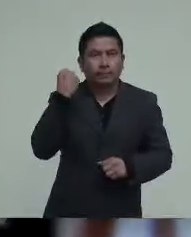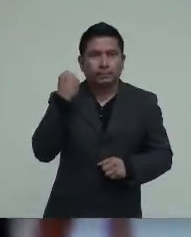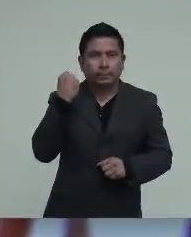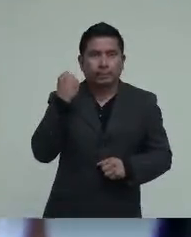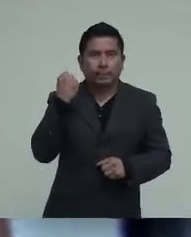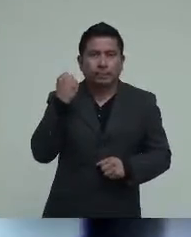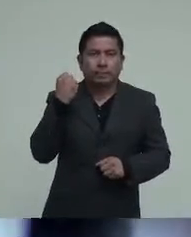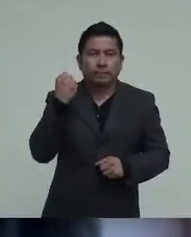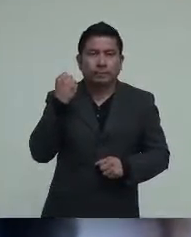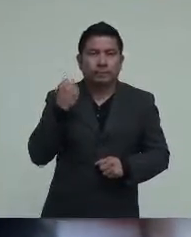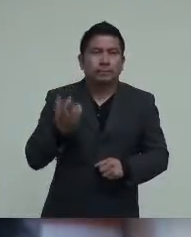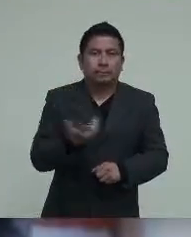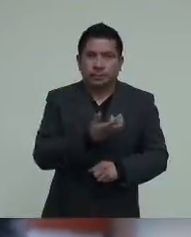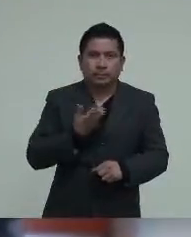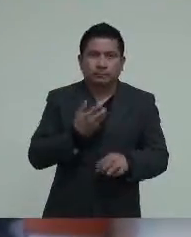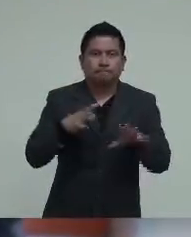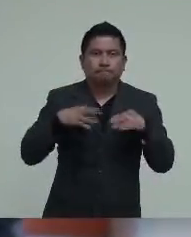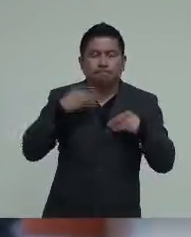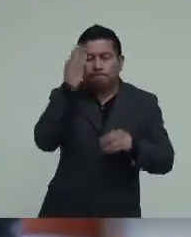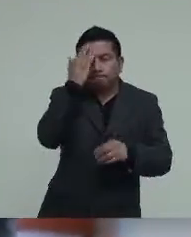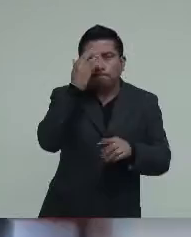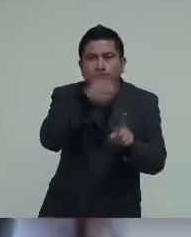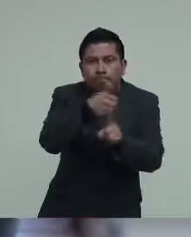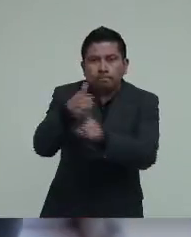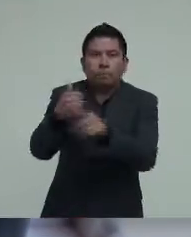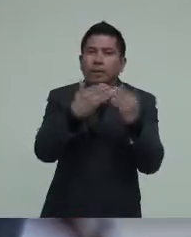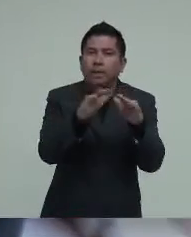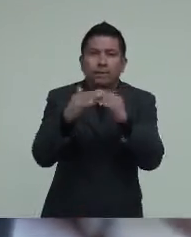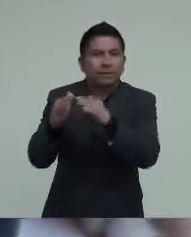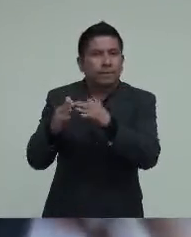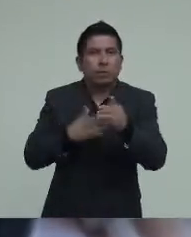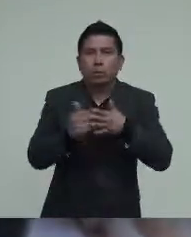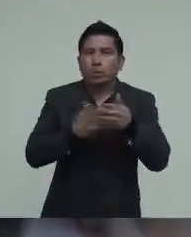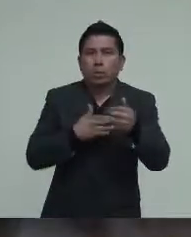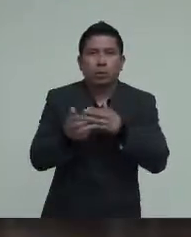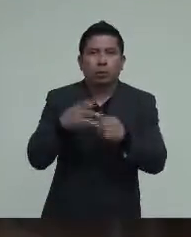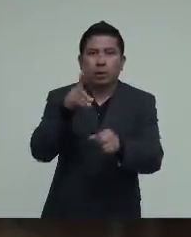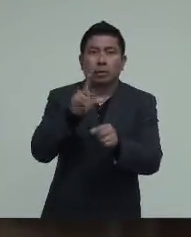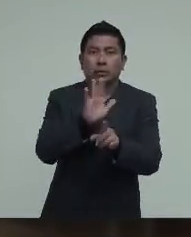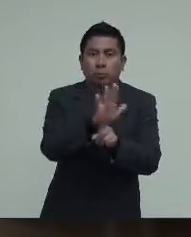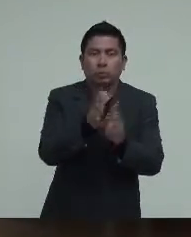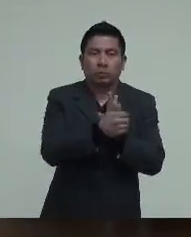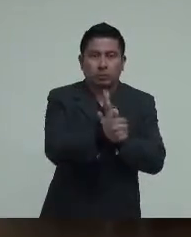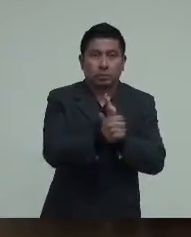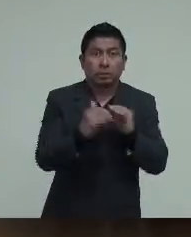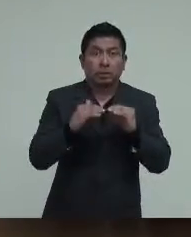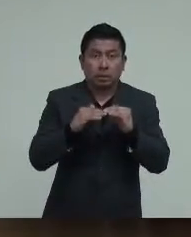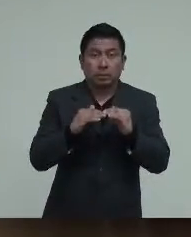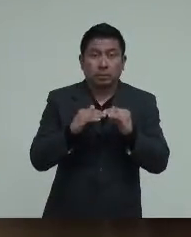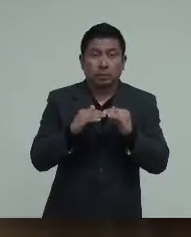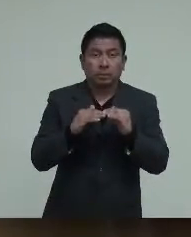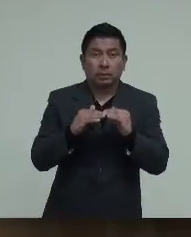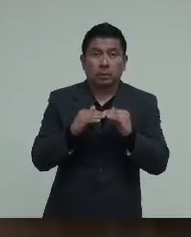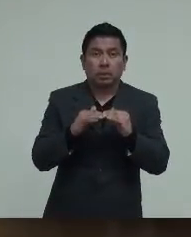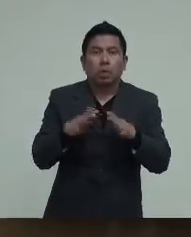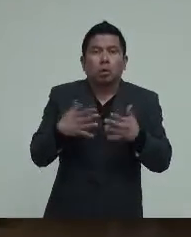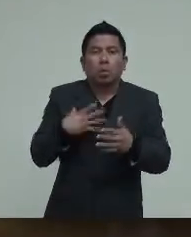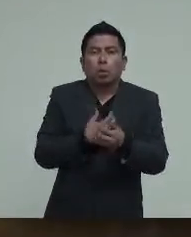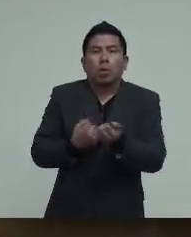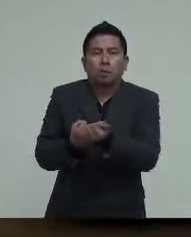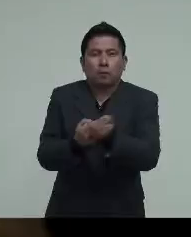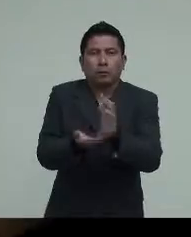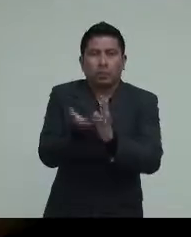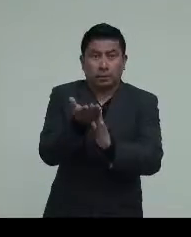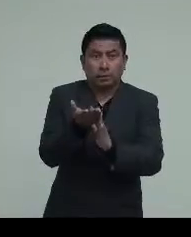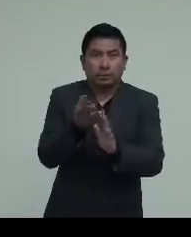es importante reconocer las habilidades de cada persona independientemente de su capacidad, y lo hemos podido ver